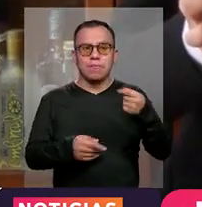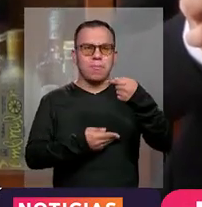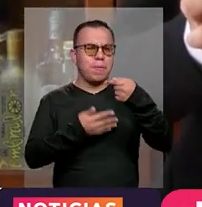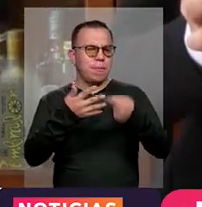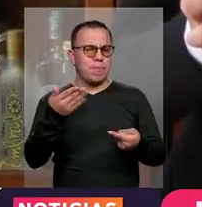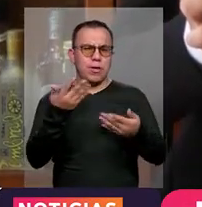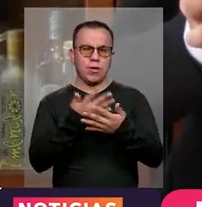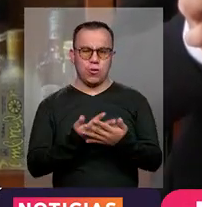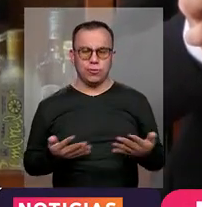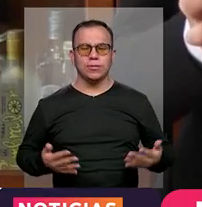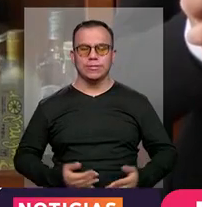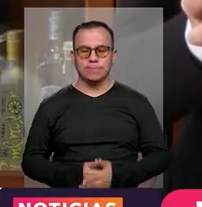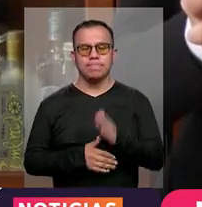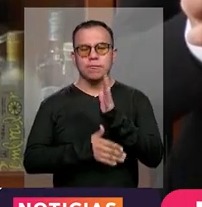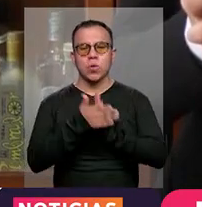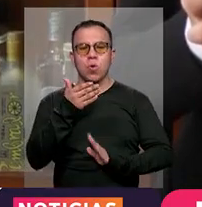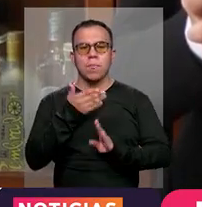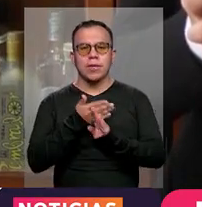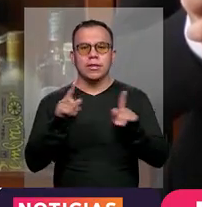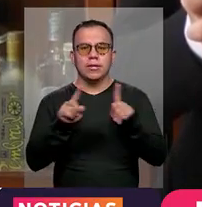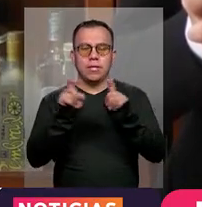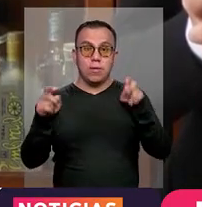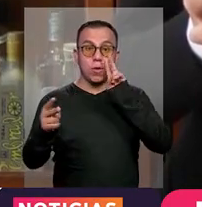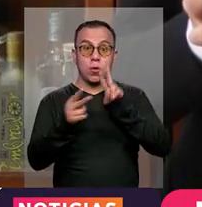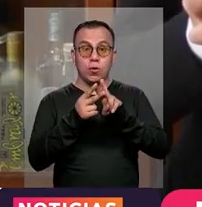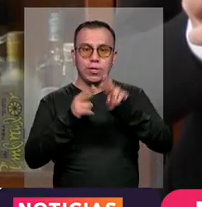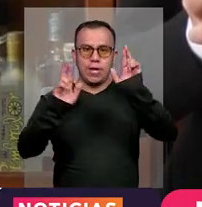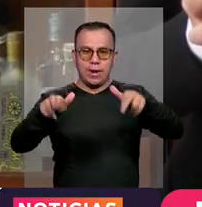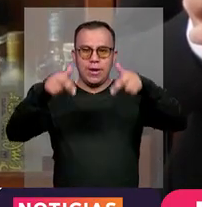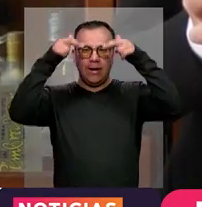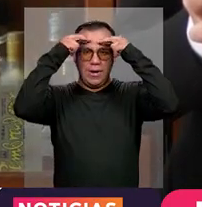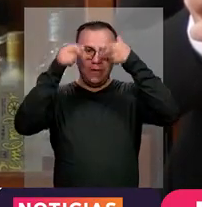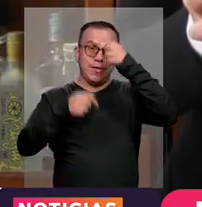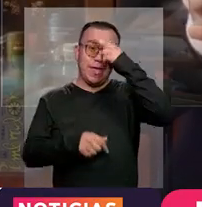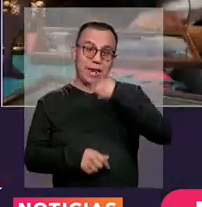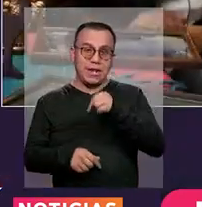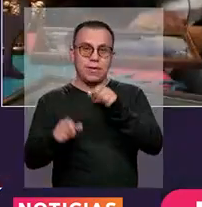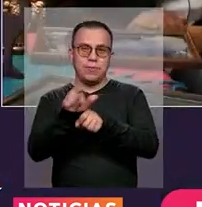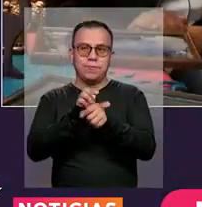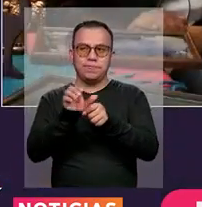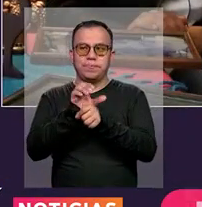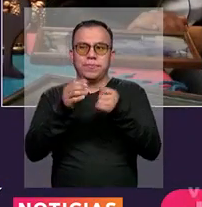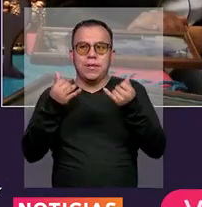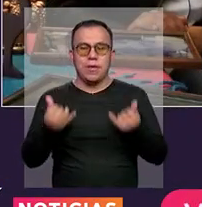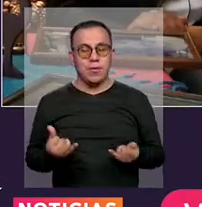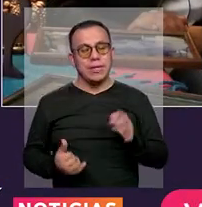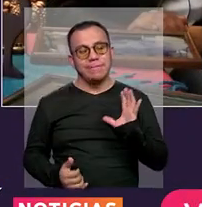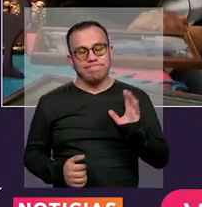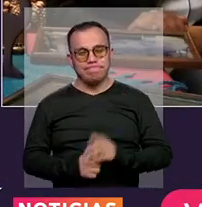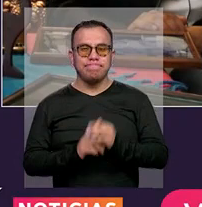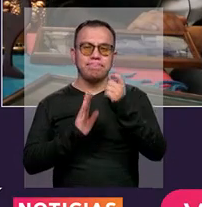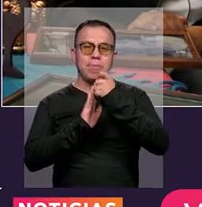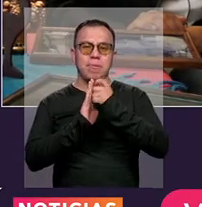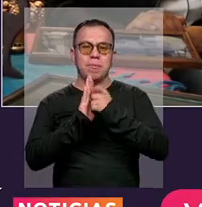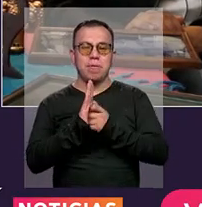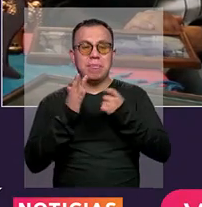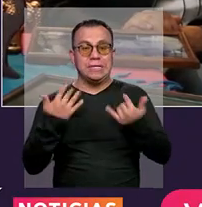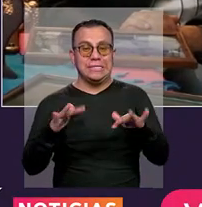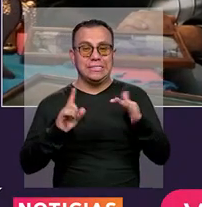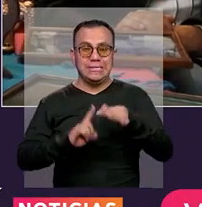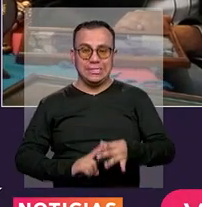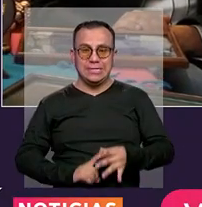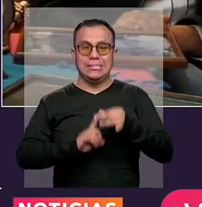de gente humilde pues será conocido como el rey o como el hijo del pueblo y así pues realmente son detalles únicos